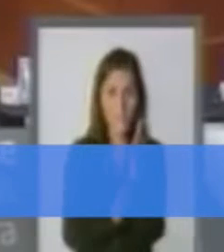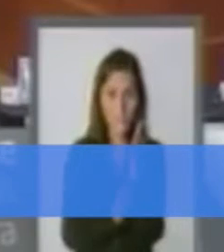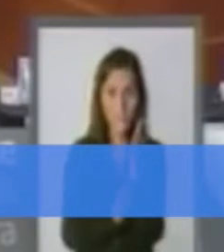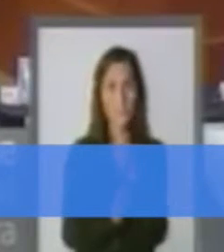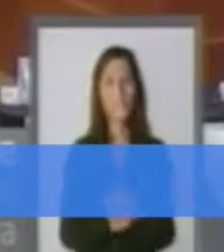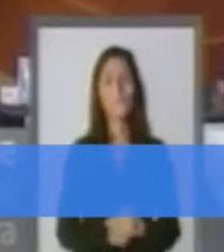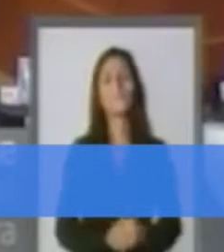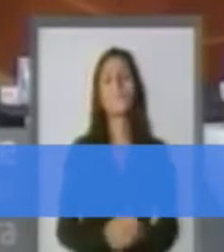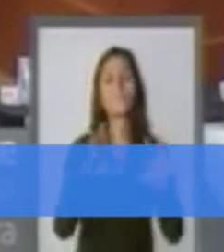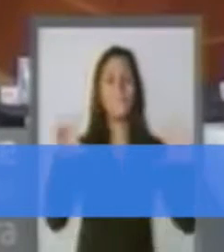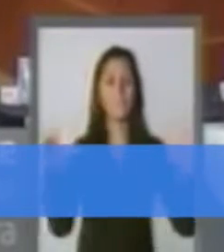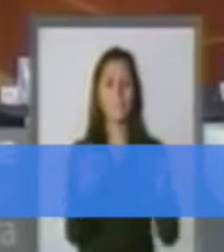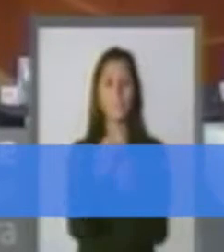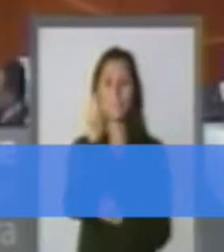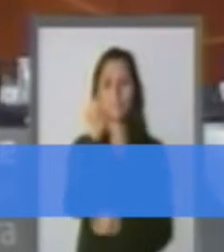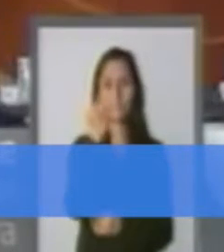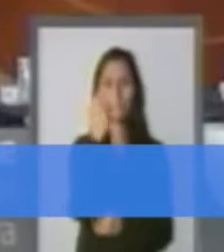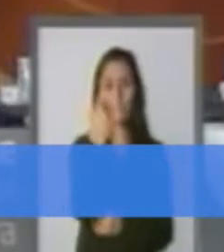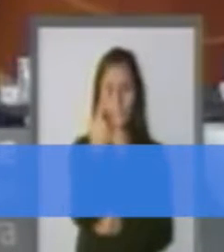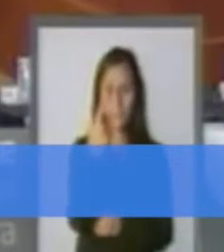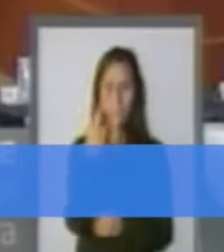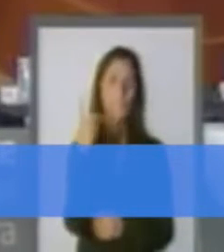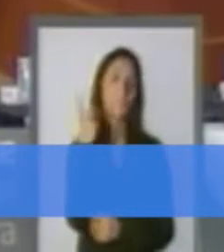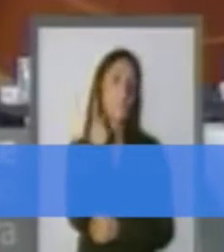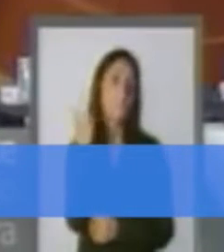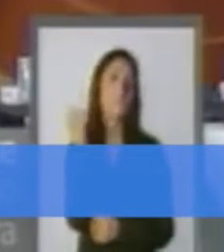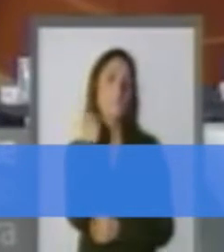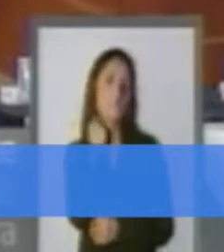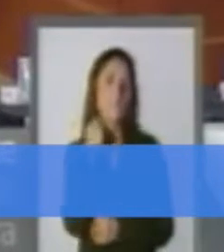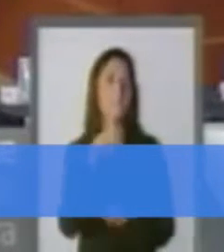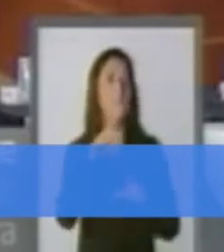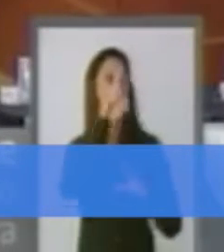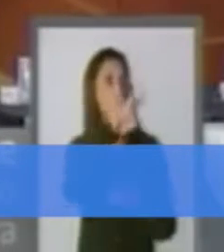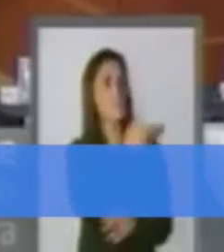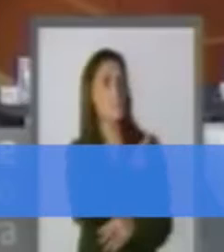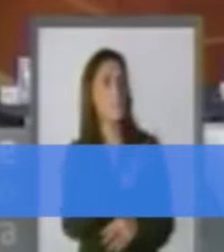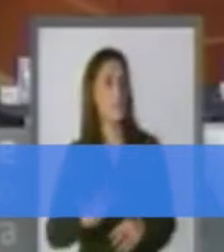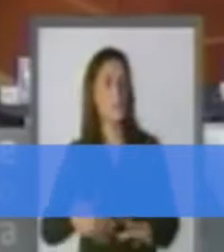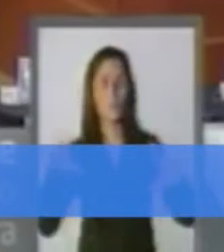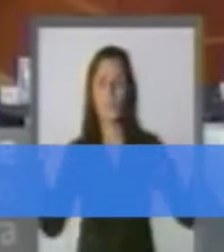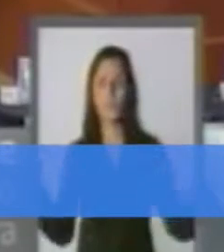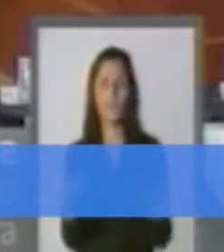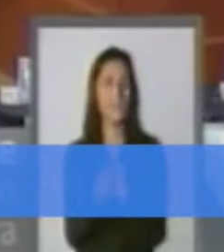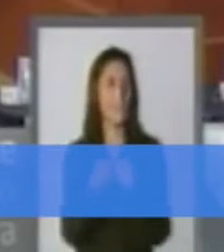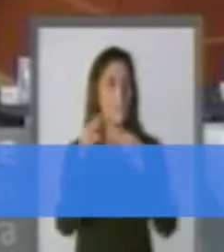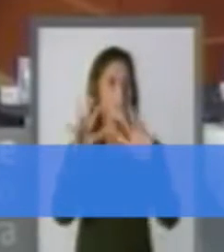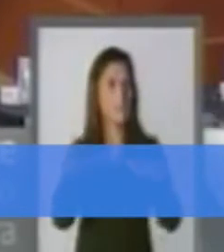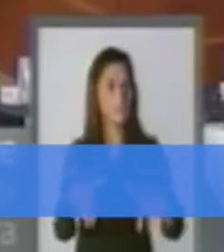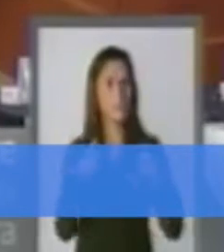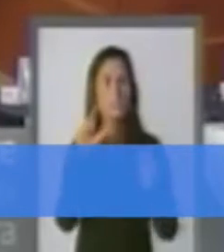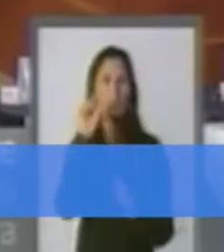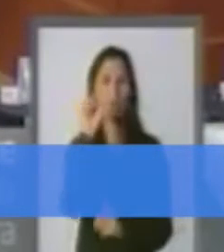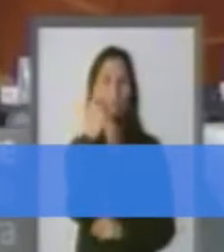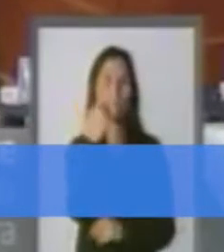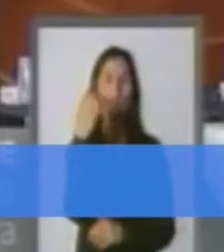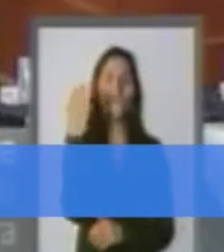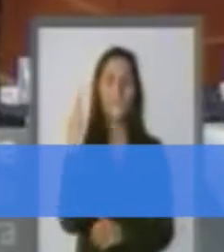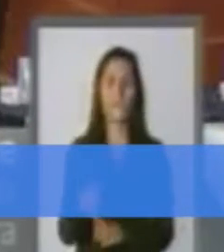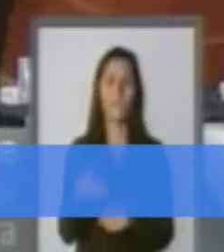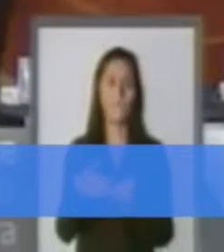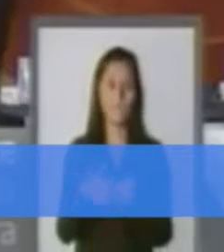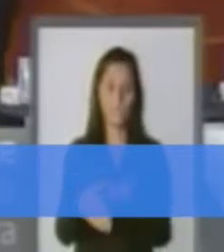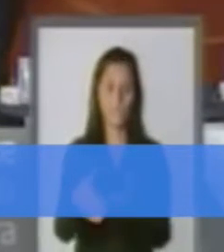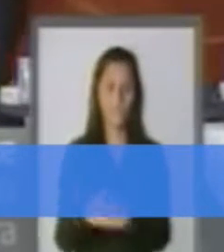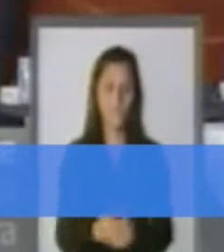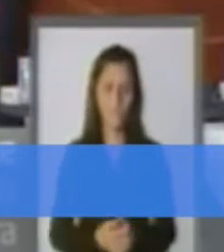y eso no demuestra más que una sola cosa: el grado de corrupción que tenemos en la vida política de este país. Y en este